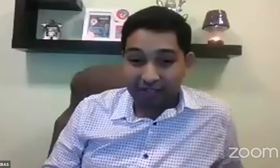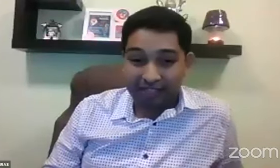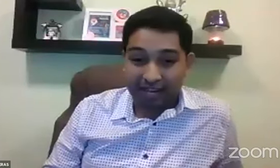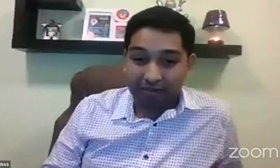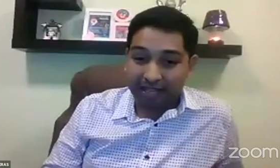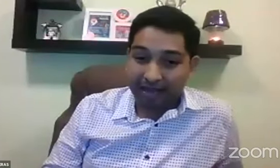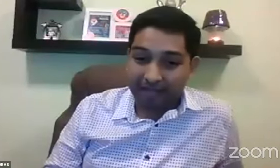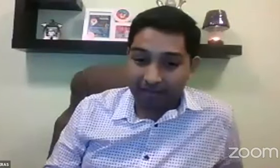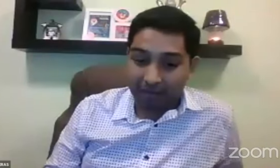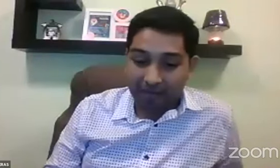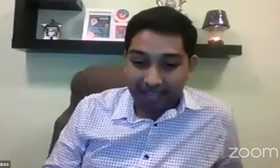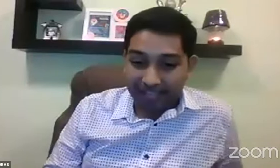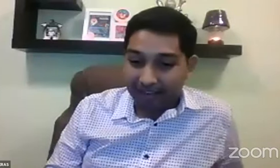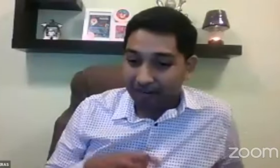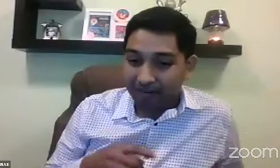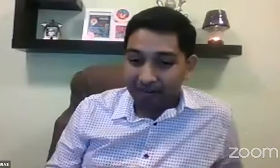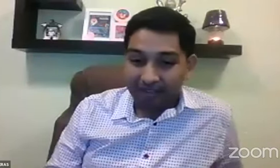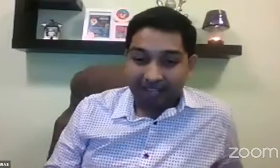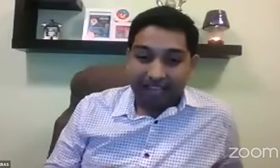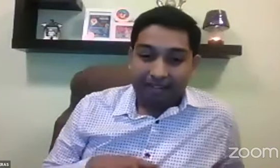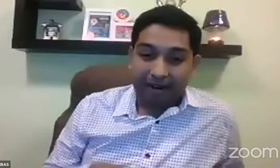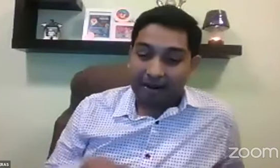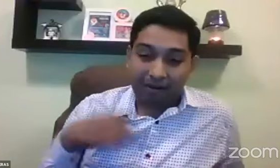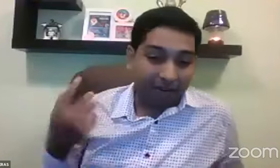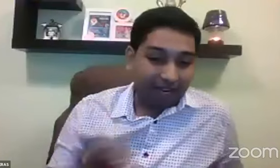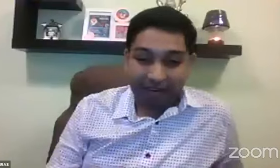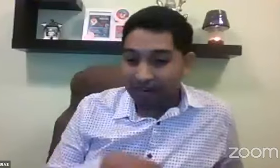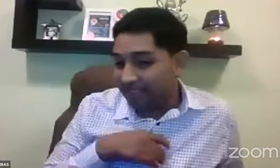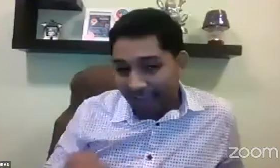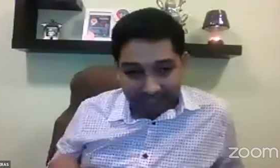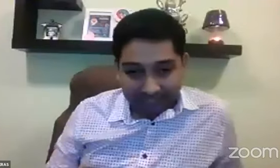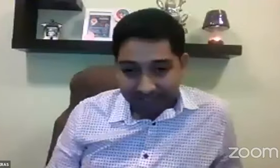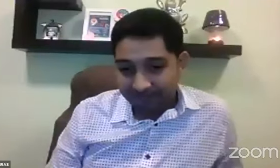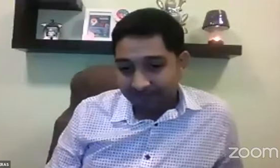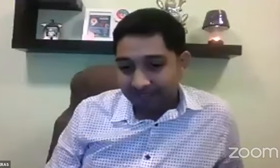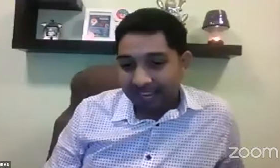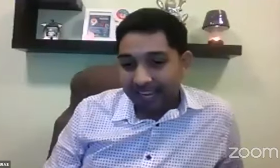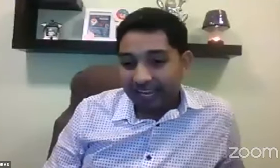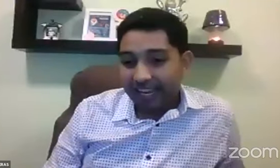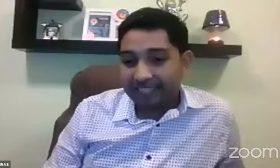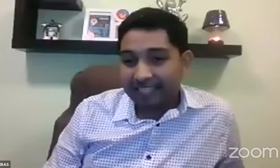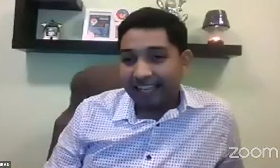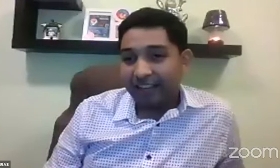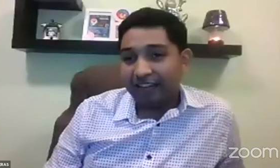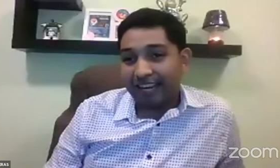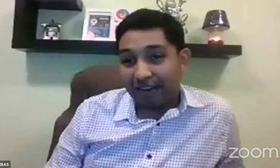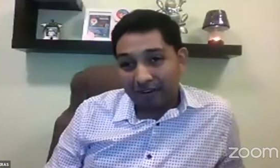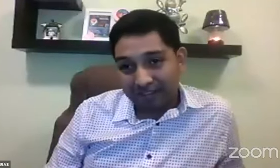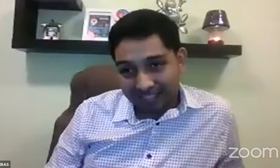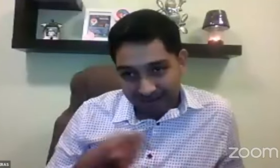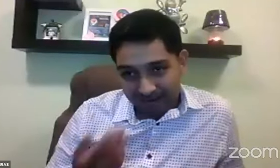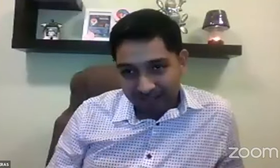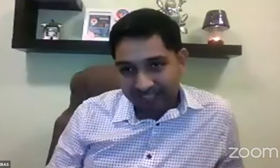rehabilitación, no nos dan un tratamiento médico, farmacológico, nada. Y es ahí